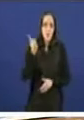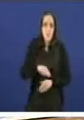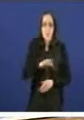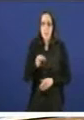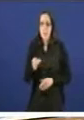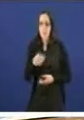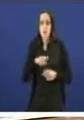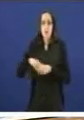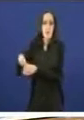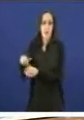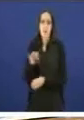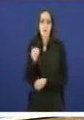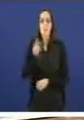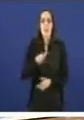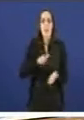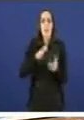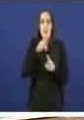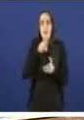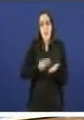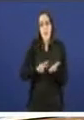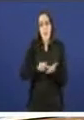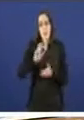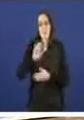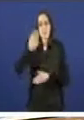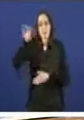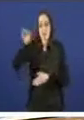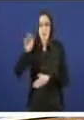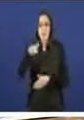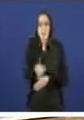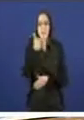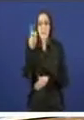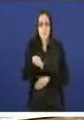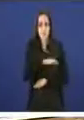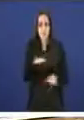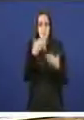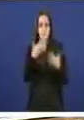tamén con máis linguas estranxeiras dentro do propio ensino. Nada máis e moitas gracias.